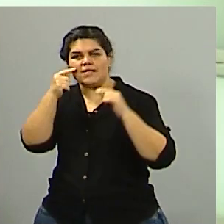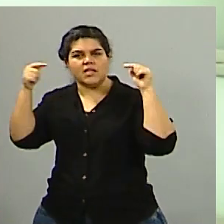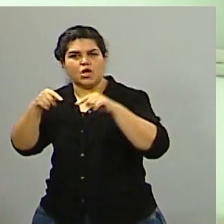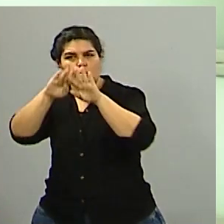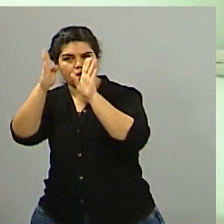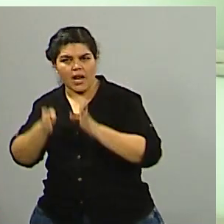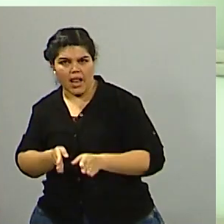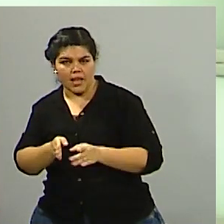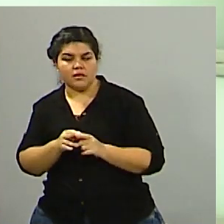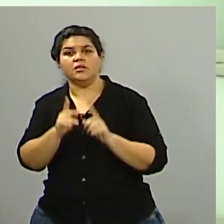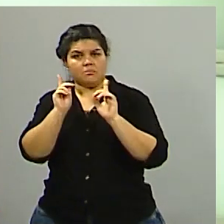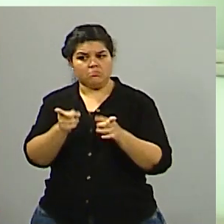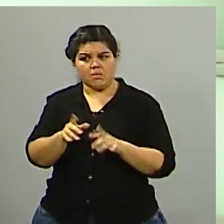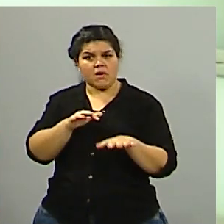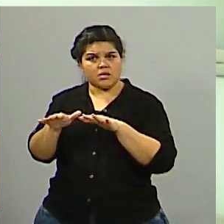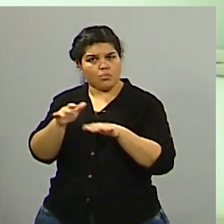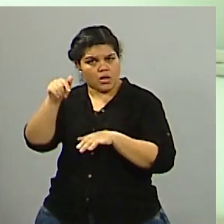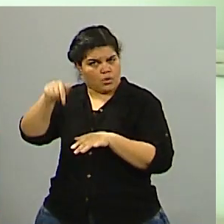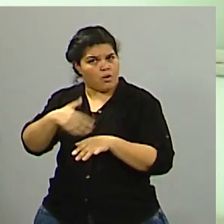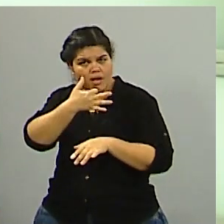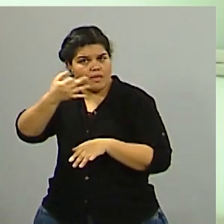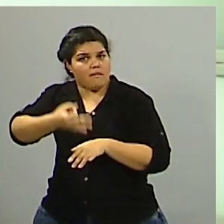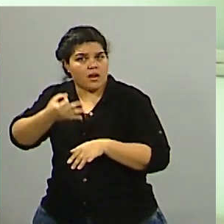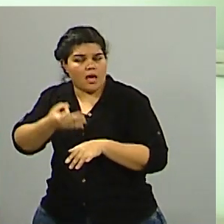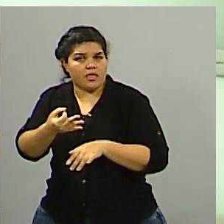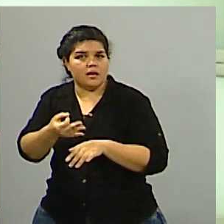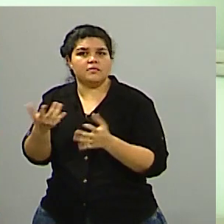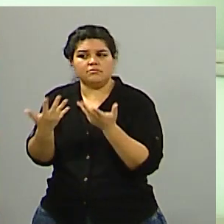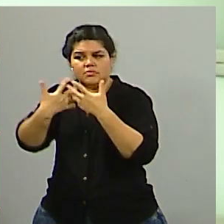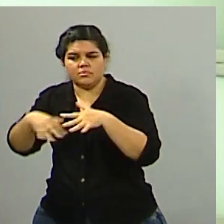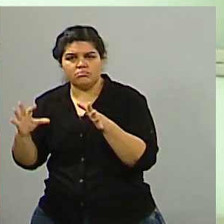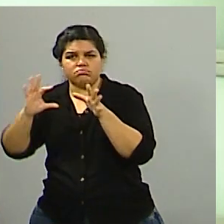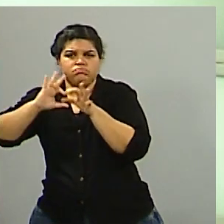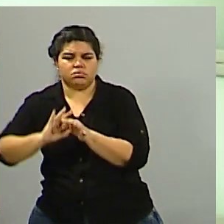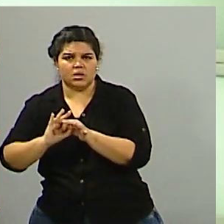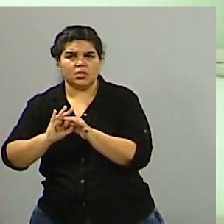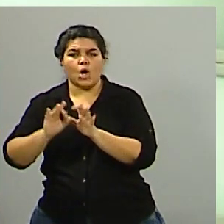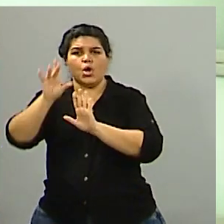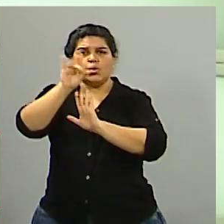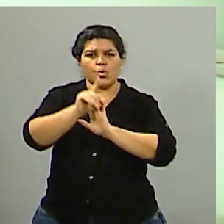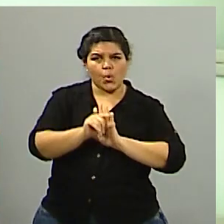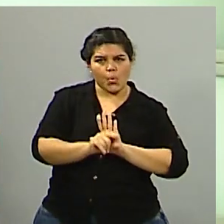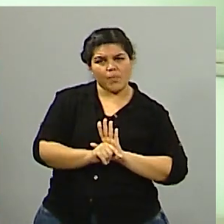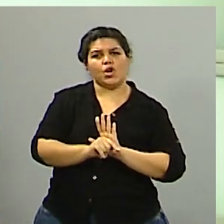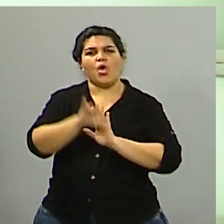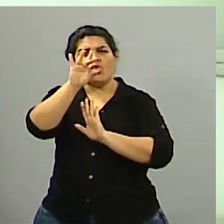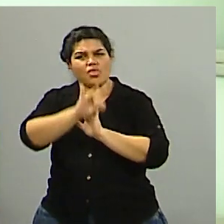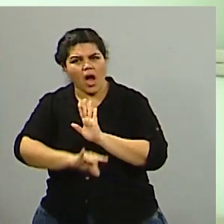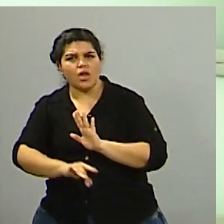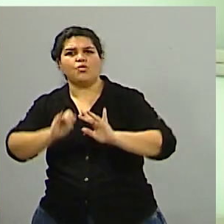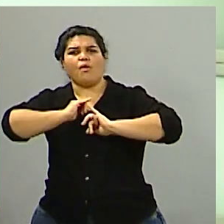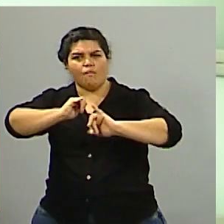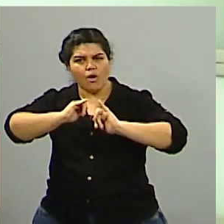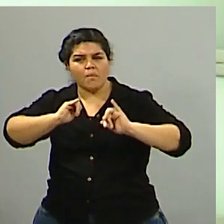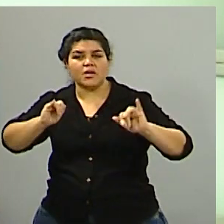que también hay que decirla y hay que mostrarla, que está vinculada con números, con registros que viene llevando adelante